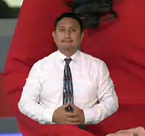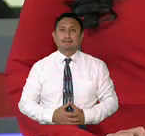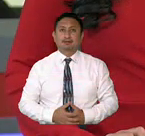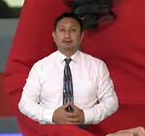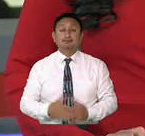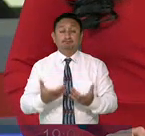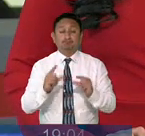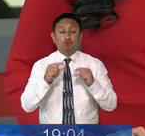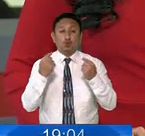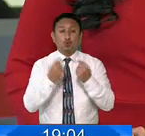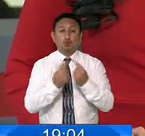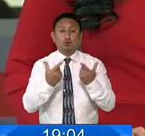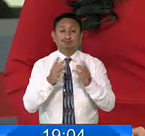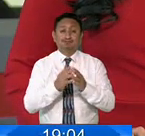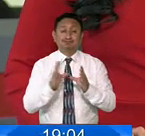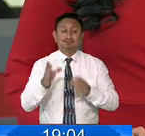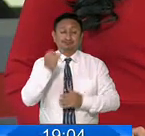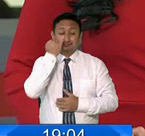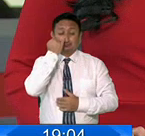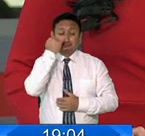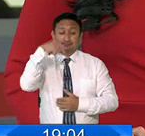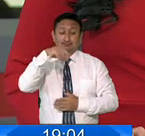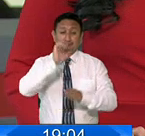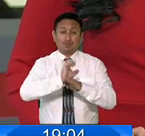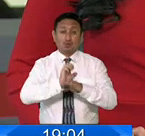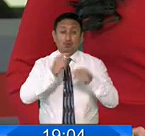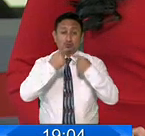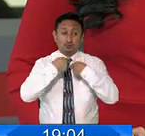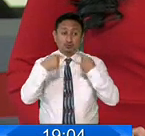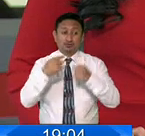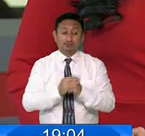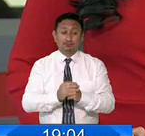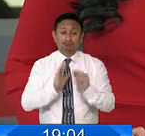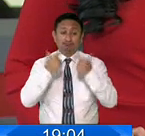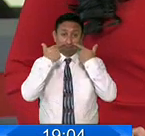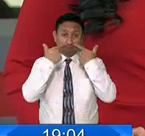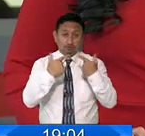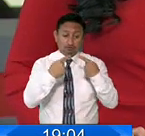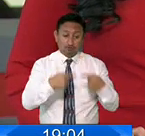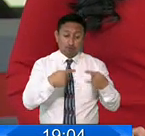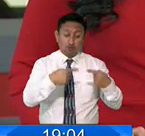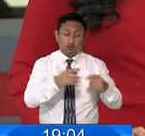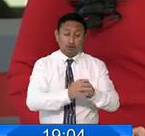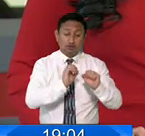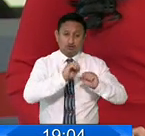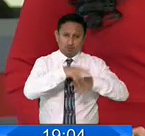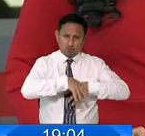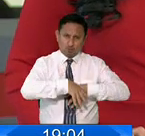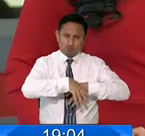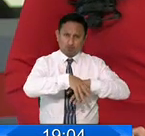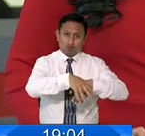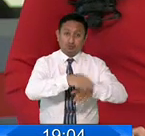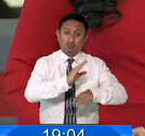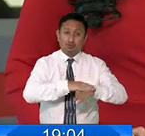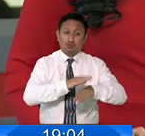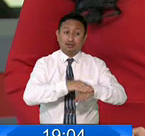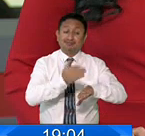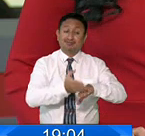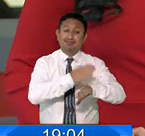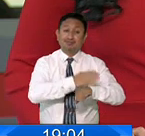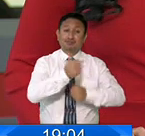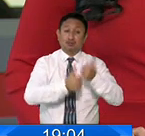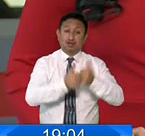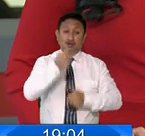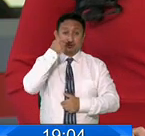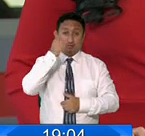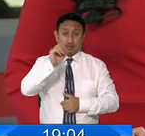Agrupaciones del movimiento indígena del Ecuador anunciaron vigilia permanente y movilizaciones debido a la carta que el candidato Guillermo Lasso